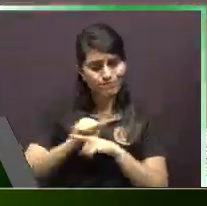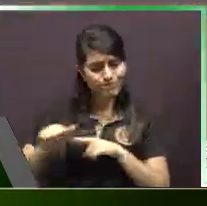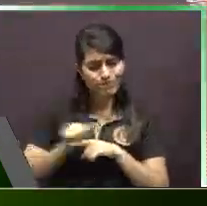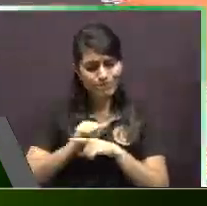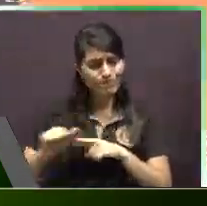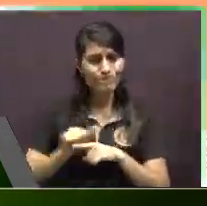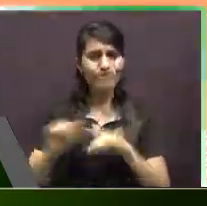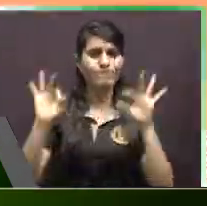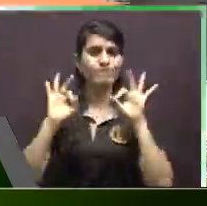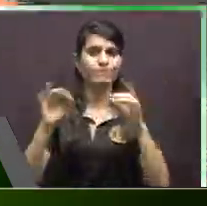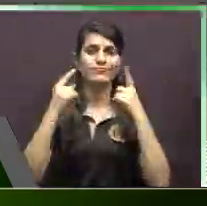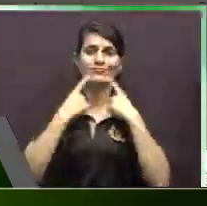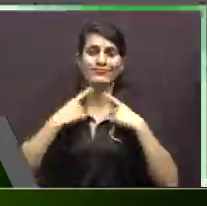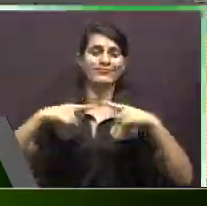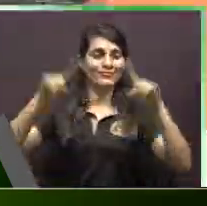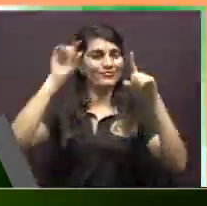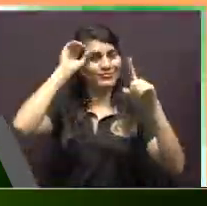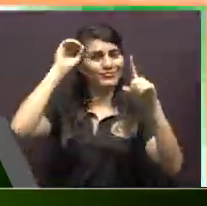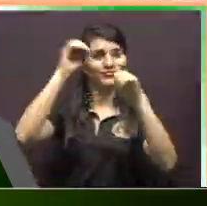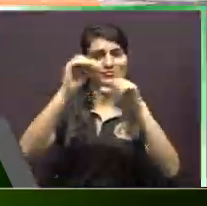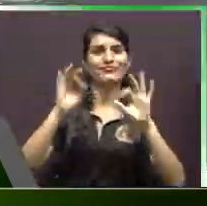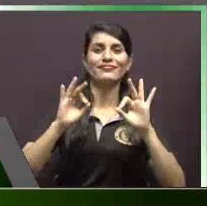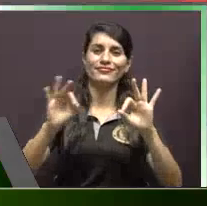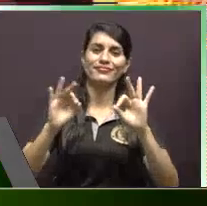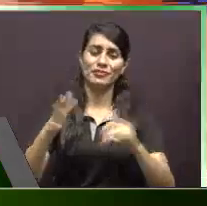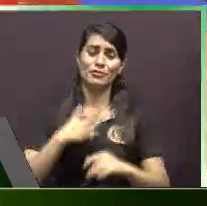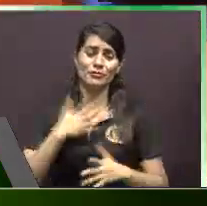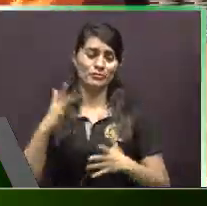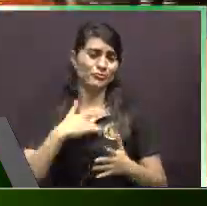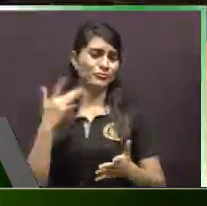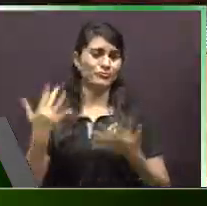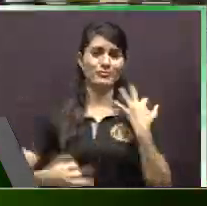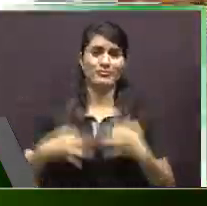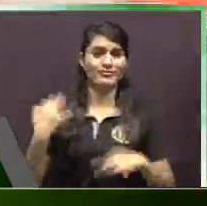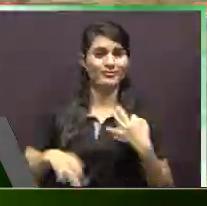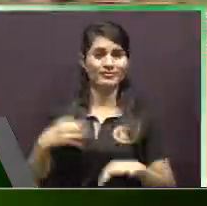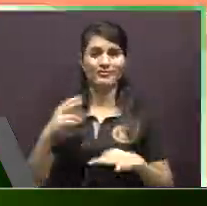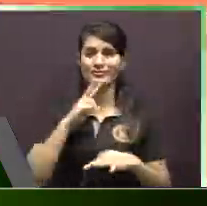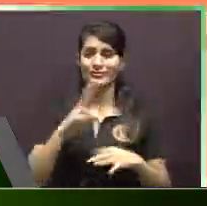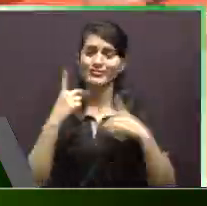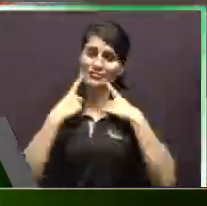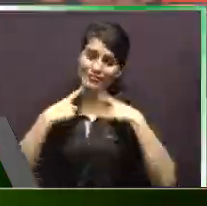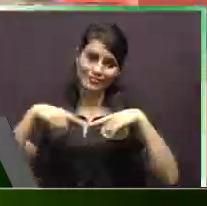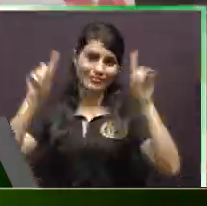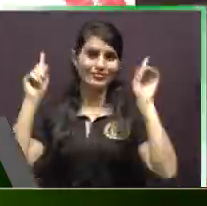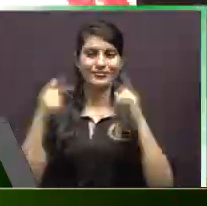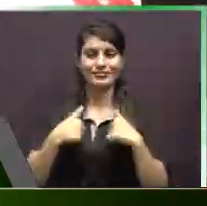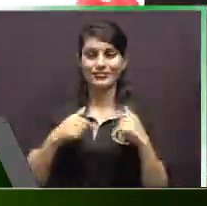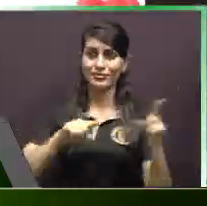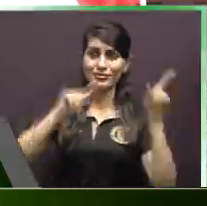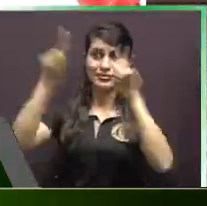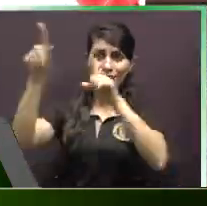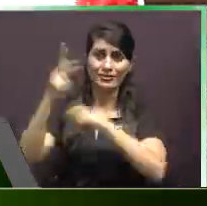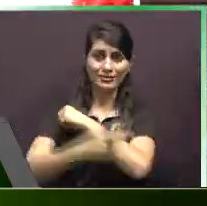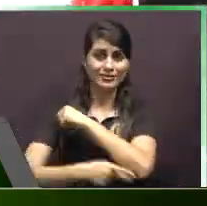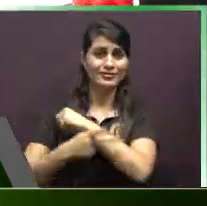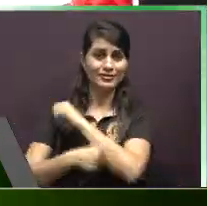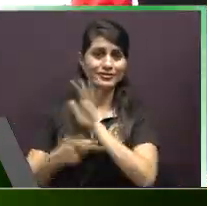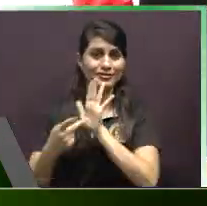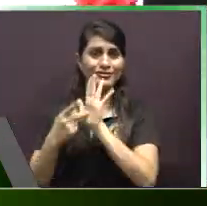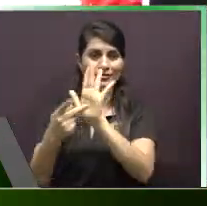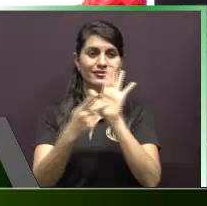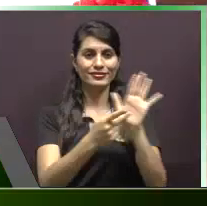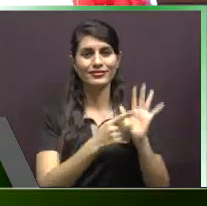día a día para poder lograr, así lograr el objetivo del primer lugar. Me siento contento por haber logrado ir a representar a nuestro